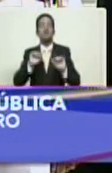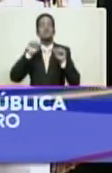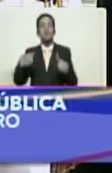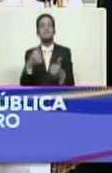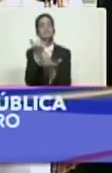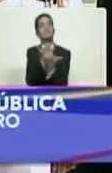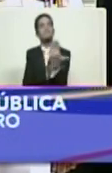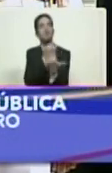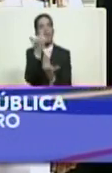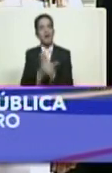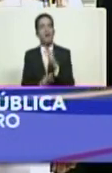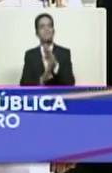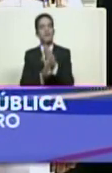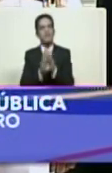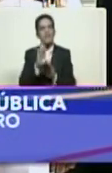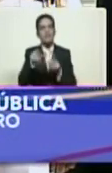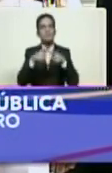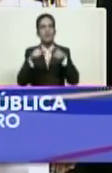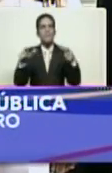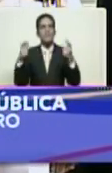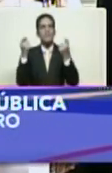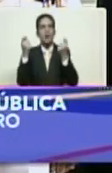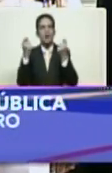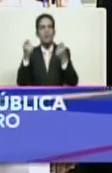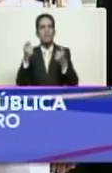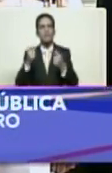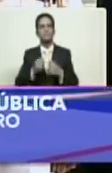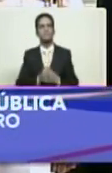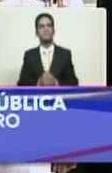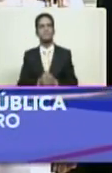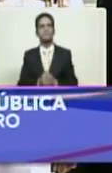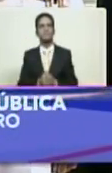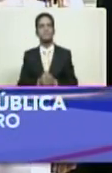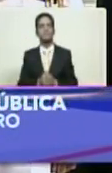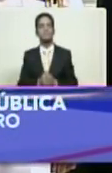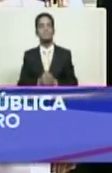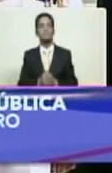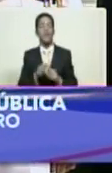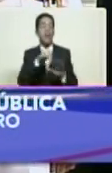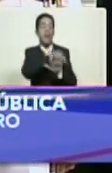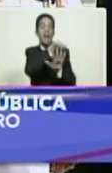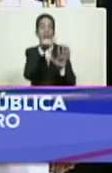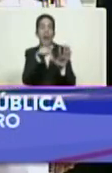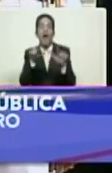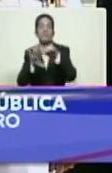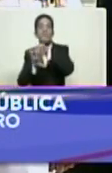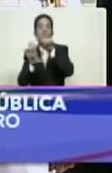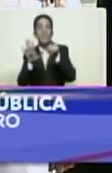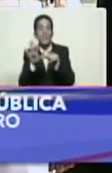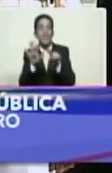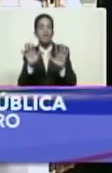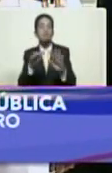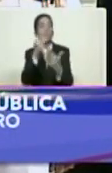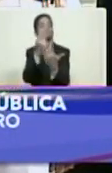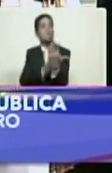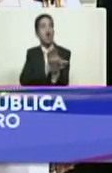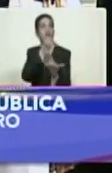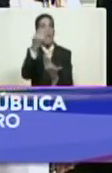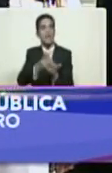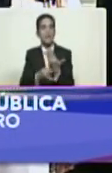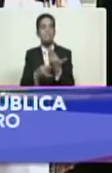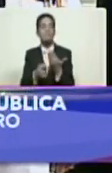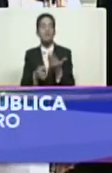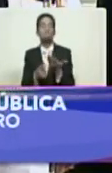económica, crecimiento y prosperidad. Las 10 líneas del programa de recuperación económica